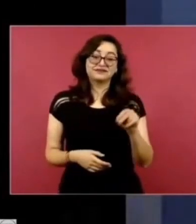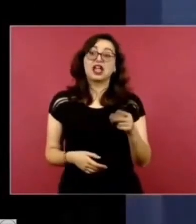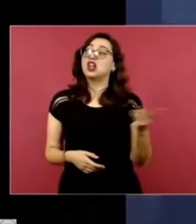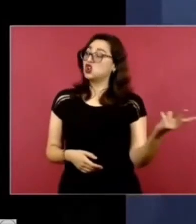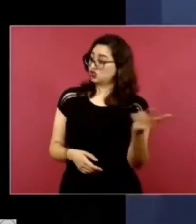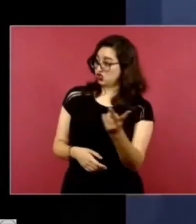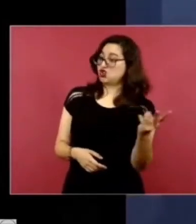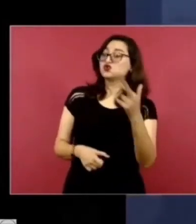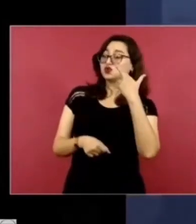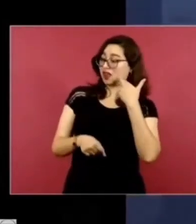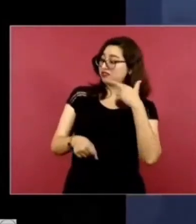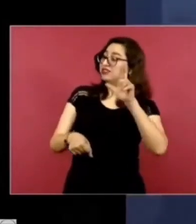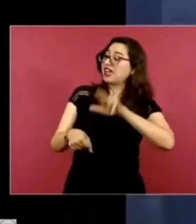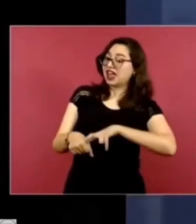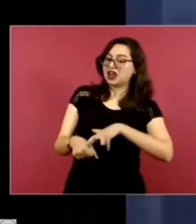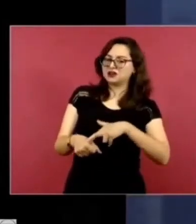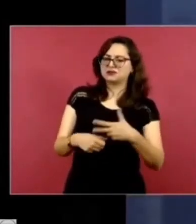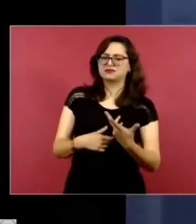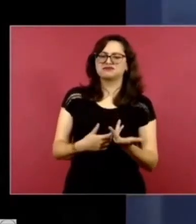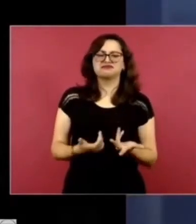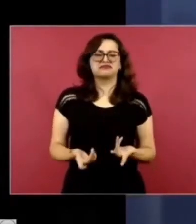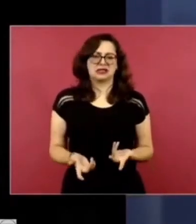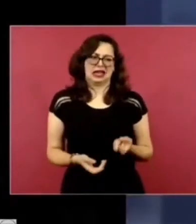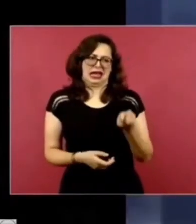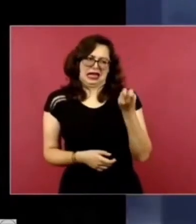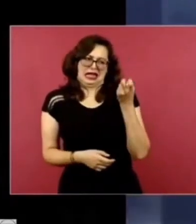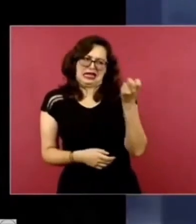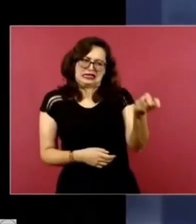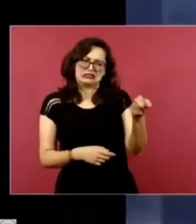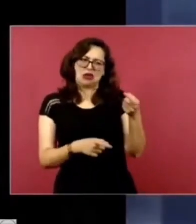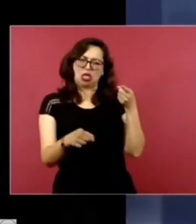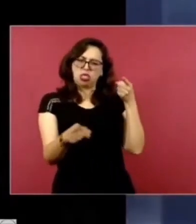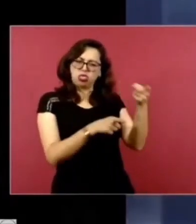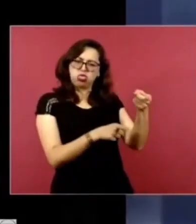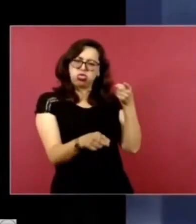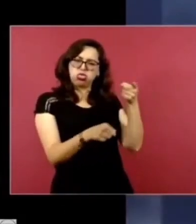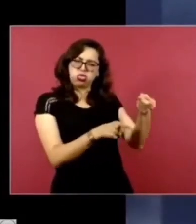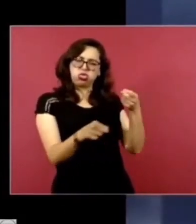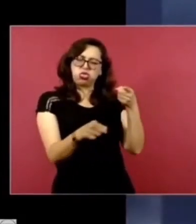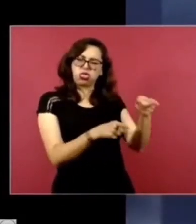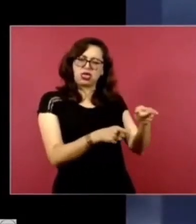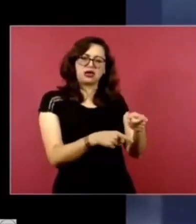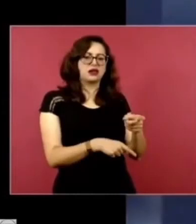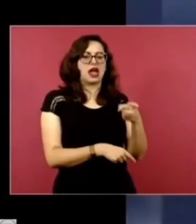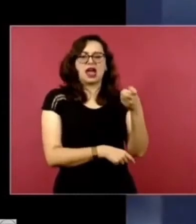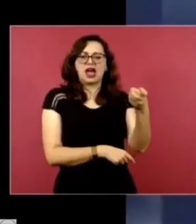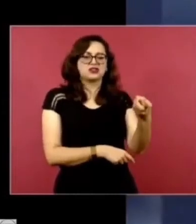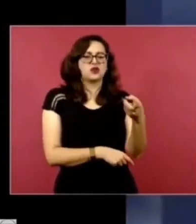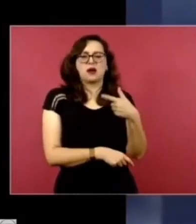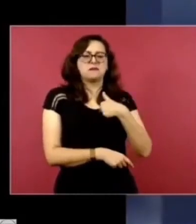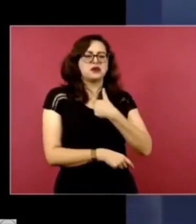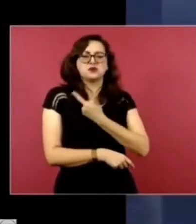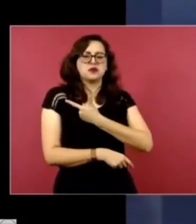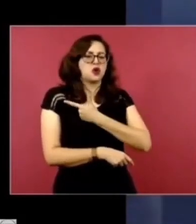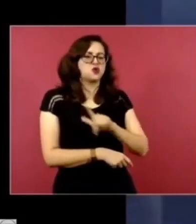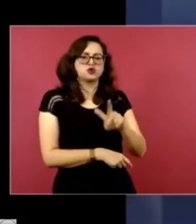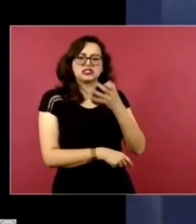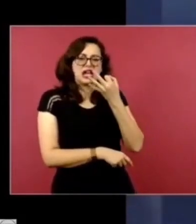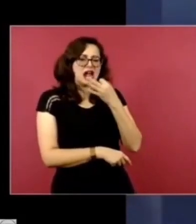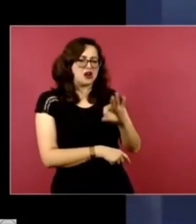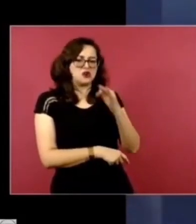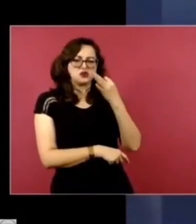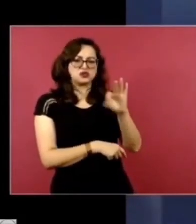unos delincuentes. No, pero ¿por qué? ¿Por qué voy a usar yo tus palabras? O sea, yo no estoy acostumbrado, digamos. Si yo no estoy acostumbrado a actuar así. Mira, no me